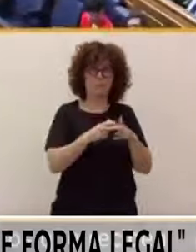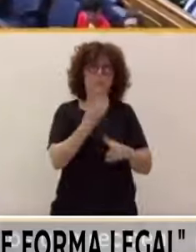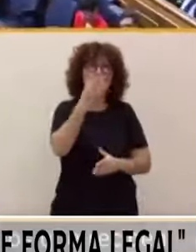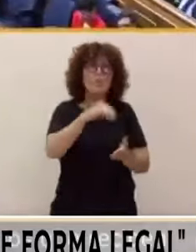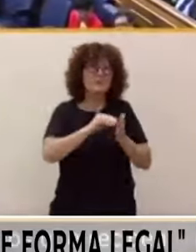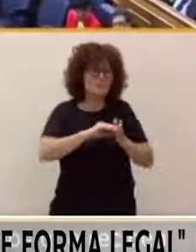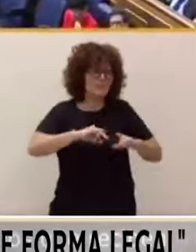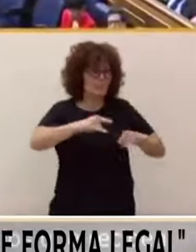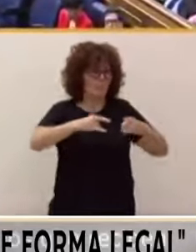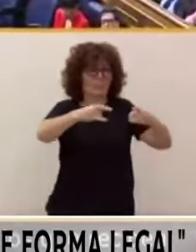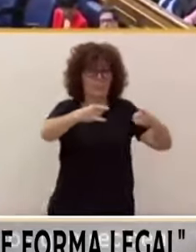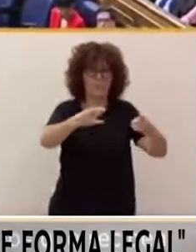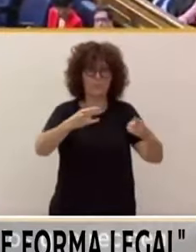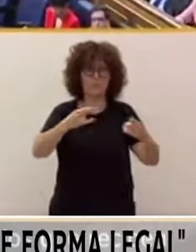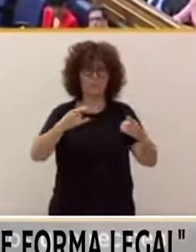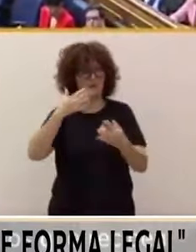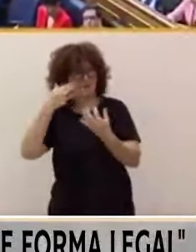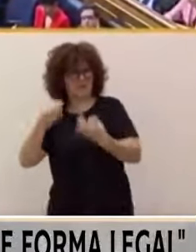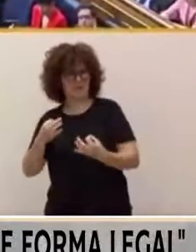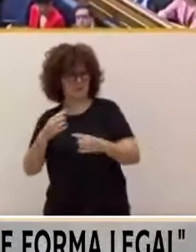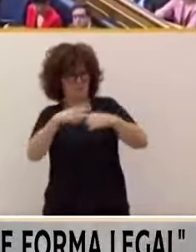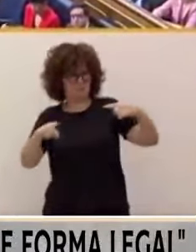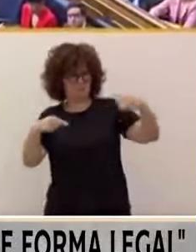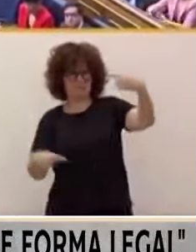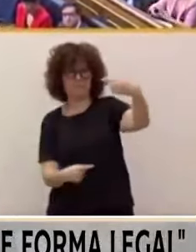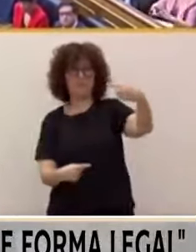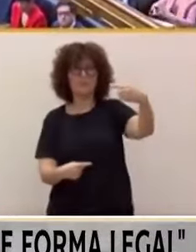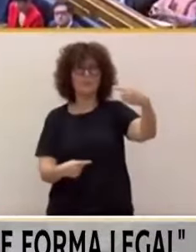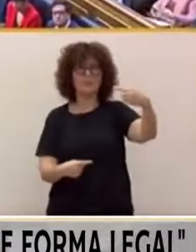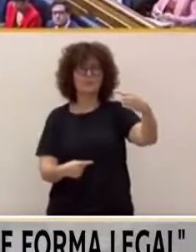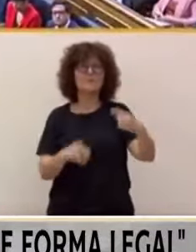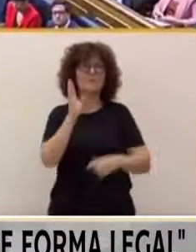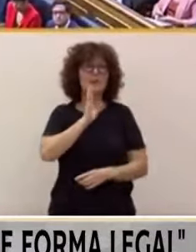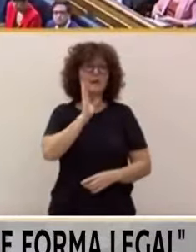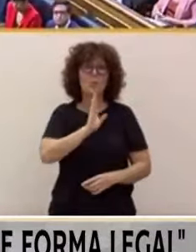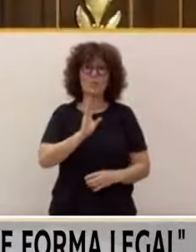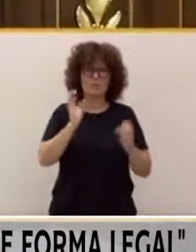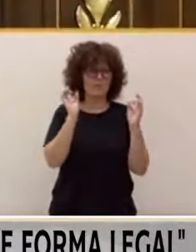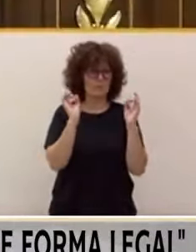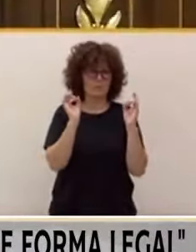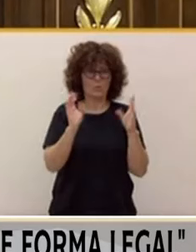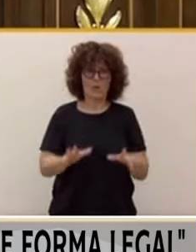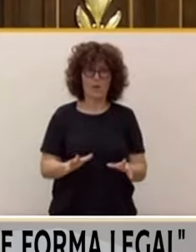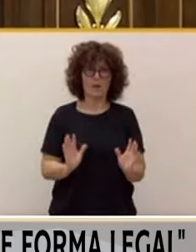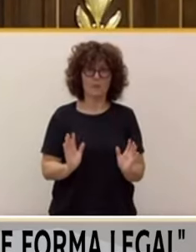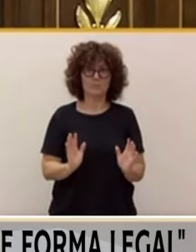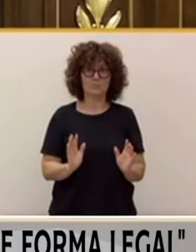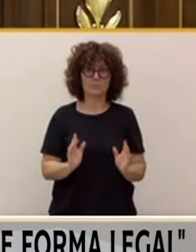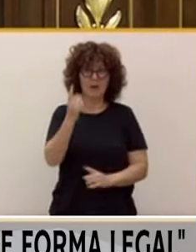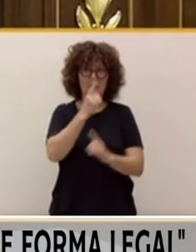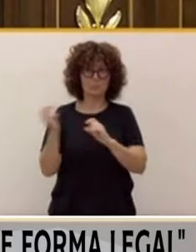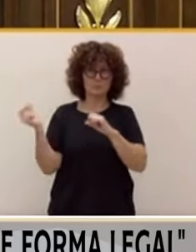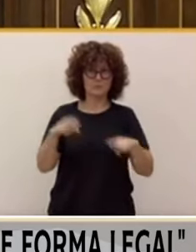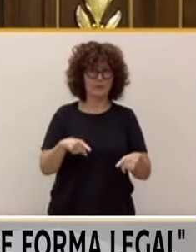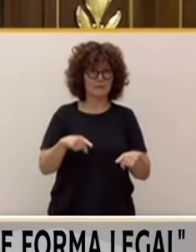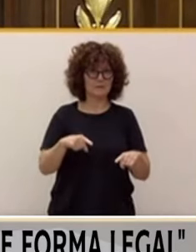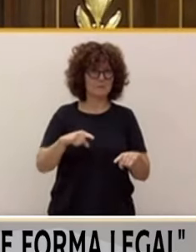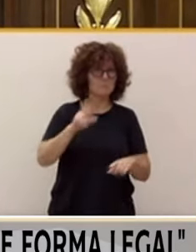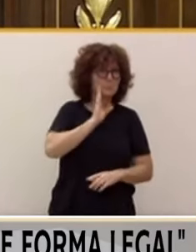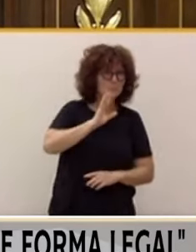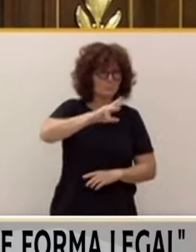territorio. ¿Delinquen algunos migrantes? Por supuesto. ¿Incurren en fraudes en algunas ocasiones? Claro que sí. Pero